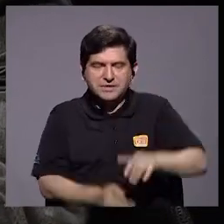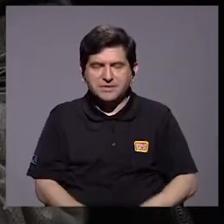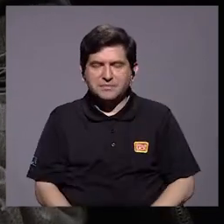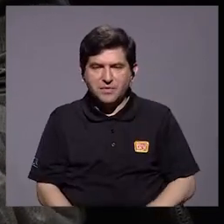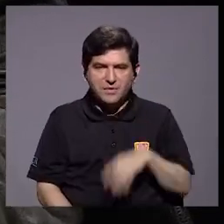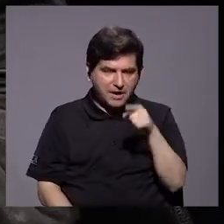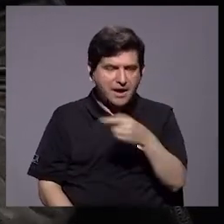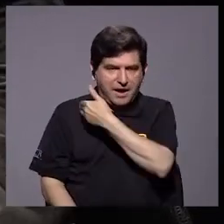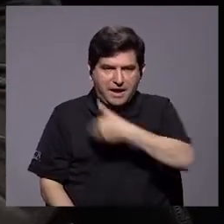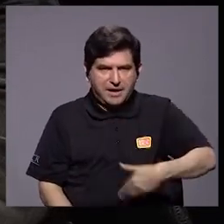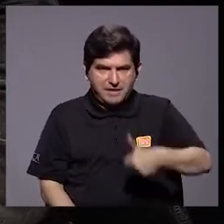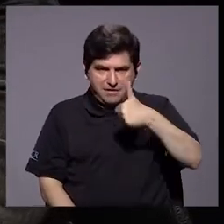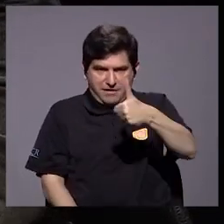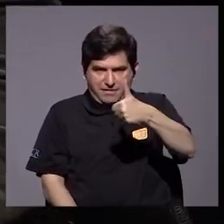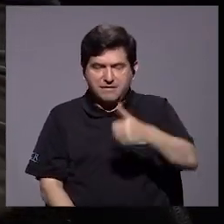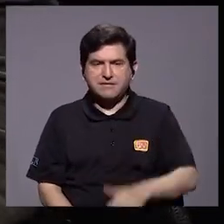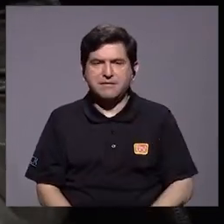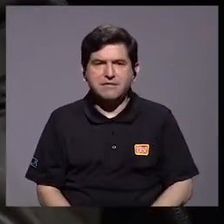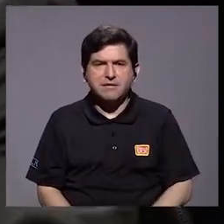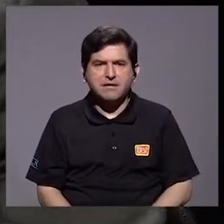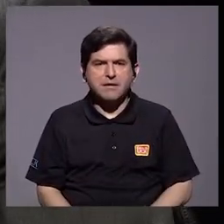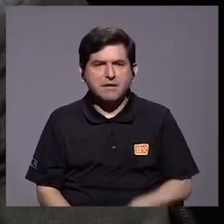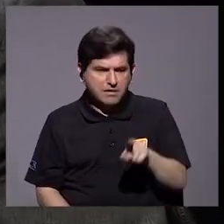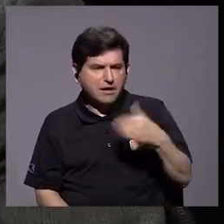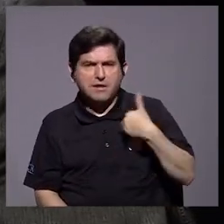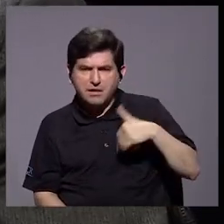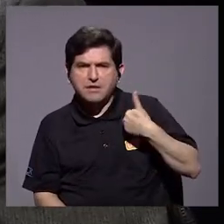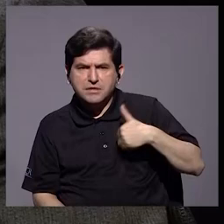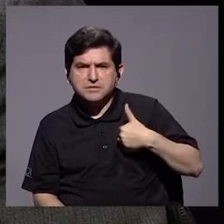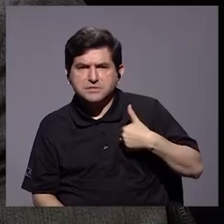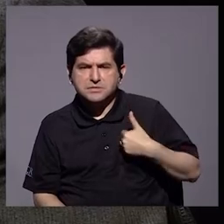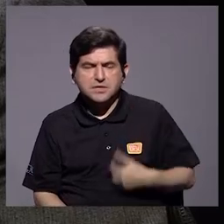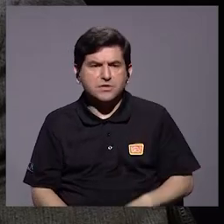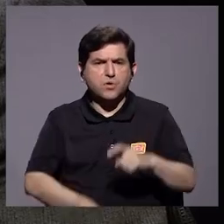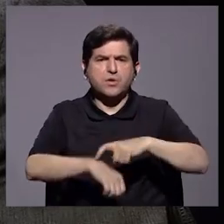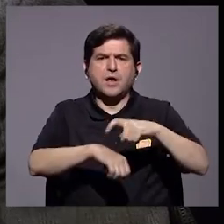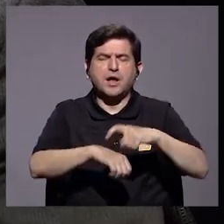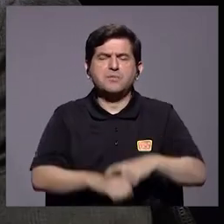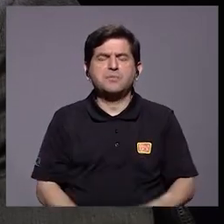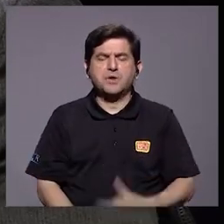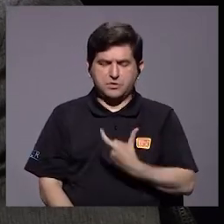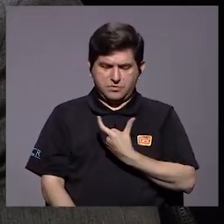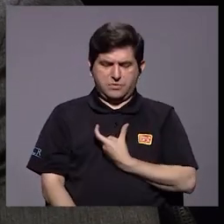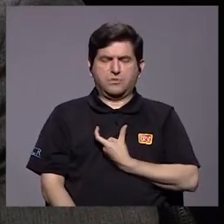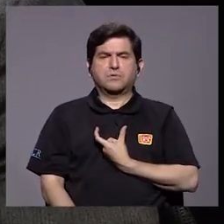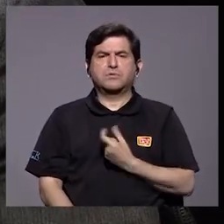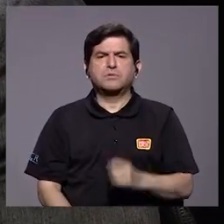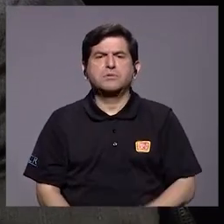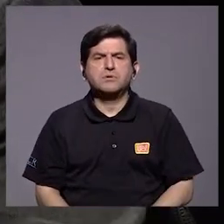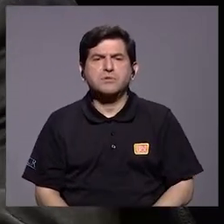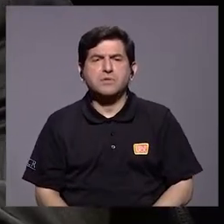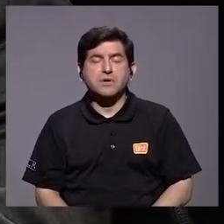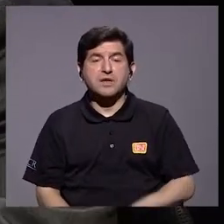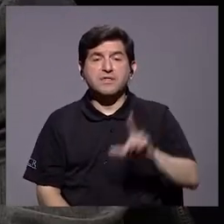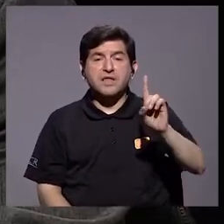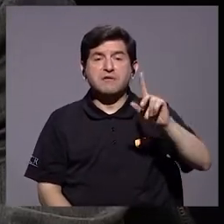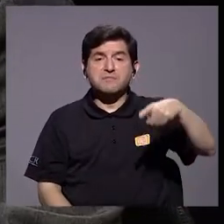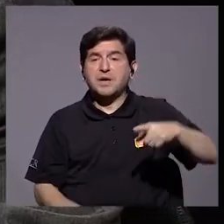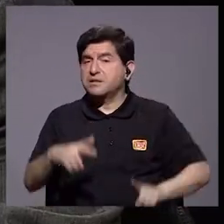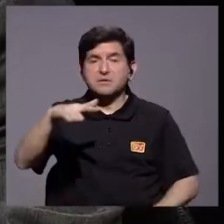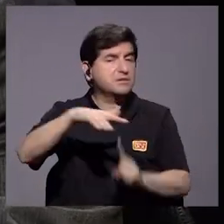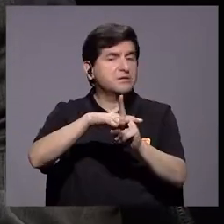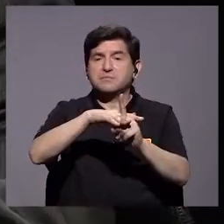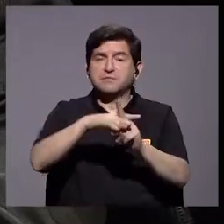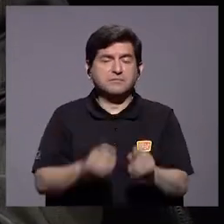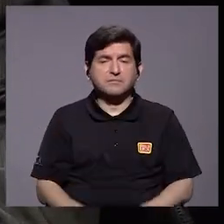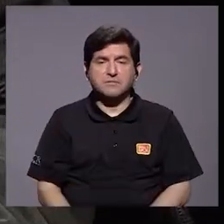donde heredia es campeón señor brown está en en la premiación recibe su medalla y el señor 20 y nuevo vio aparecer